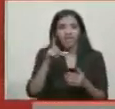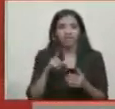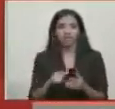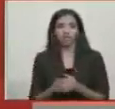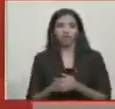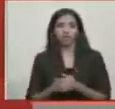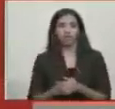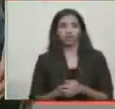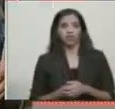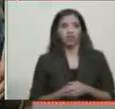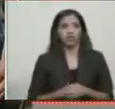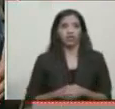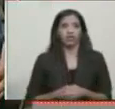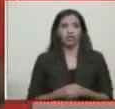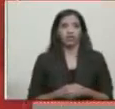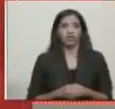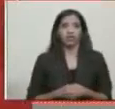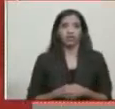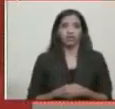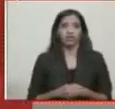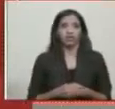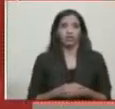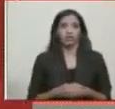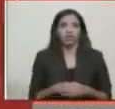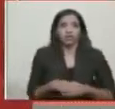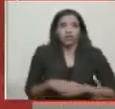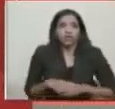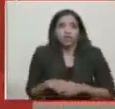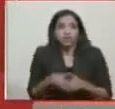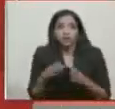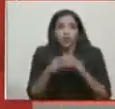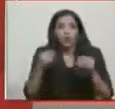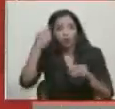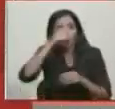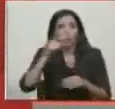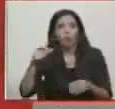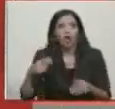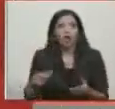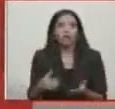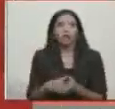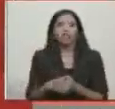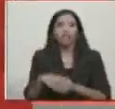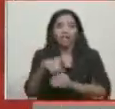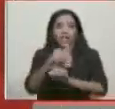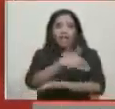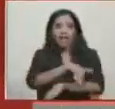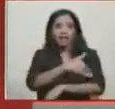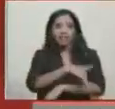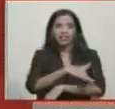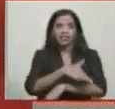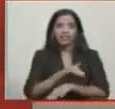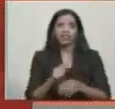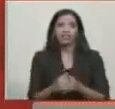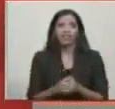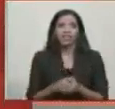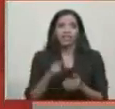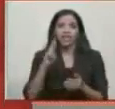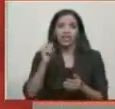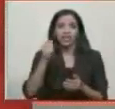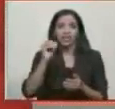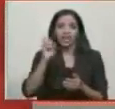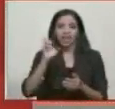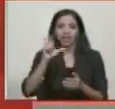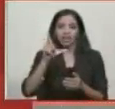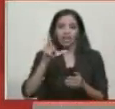estar en la calle. Y el 27 mi mamá. Y el 27, todo el pueblo en la calle a celebrar los cumpleaños de todo el mundo, de Raquel y de todo aquel. Porque eso